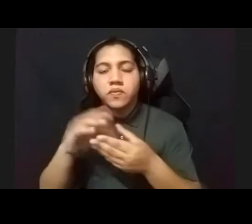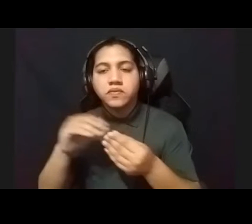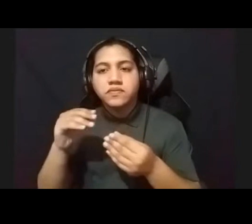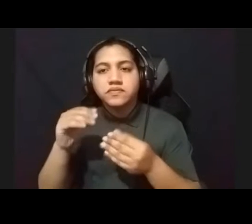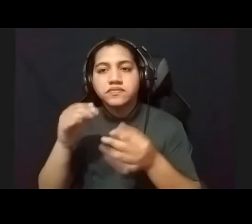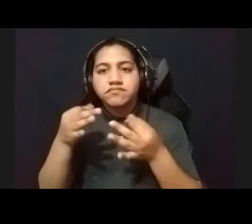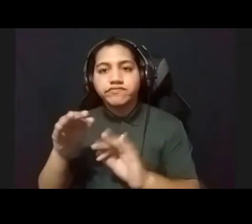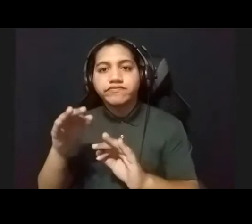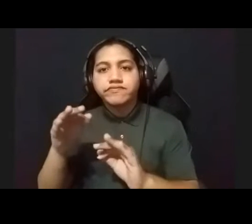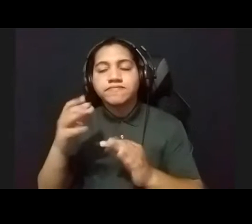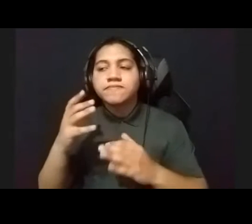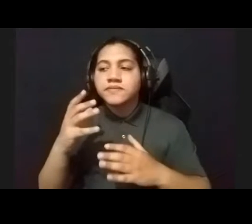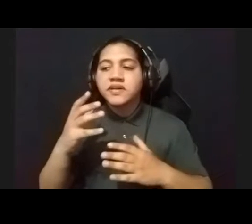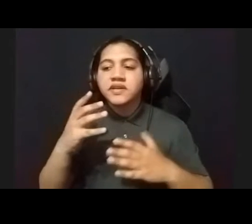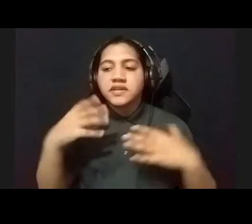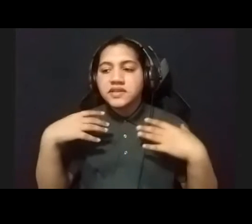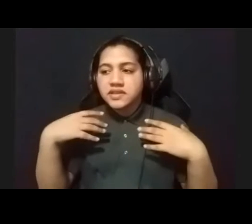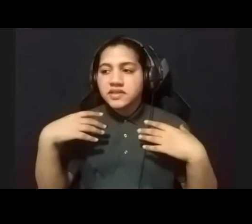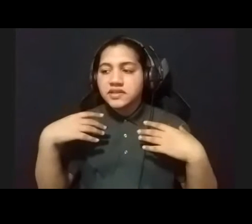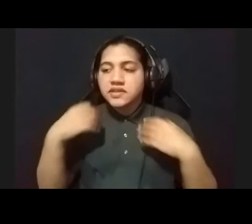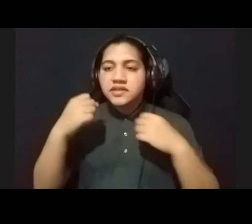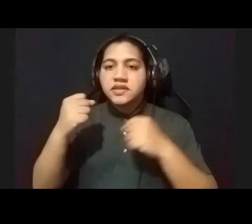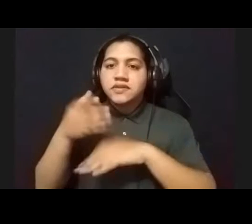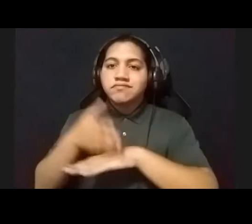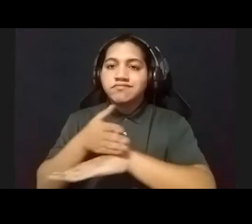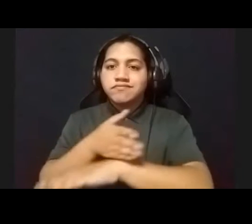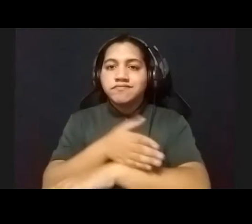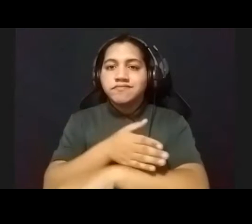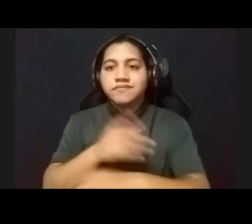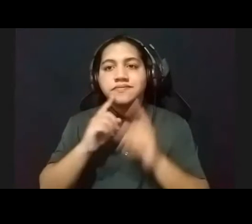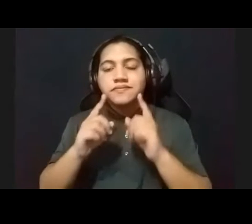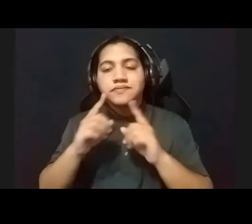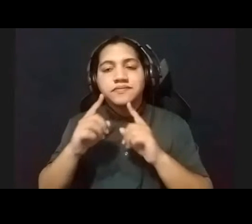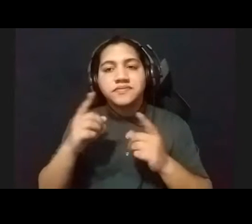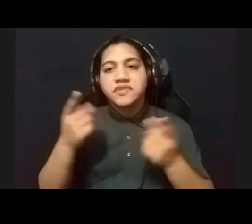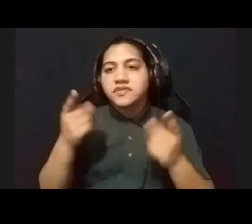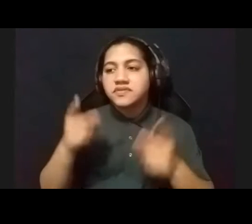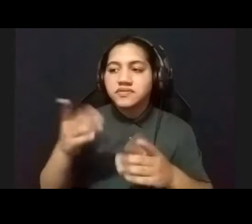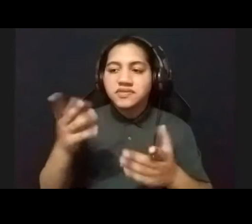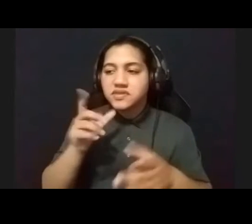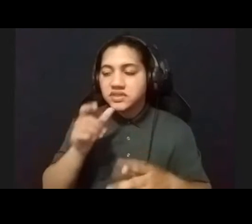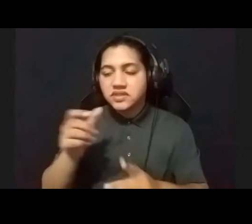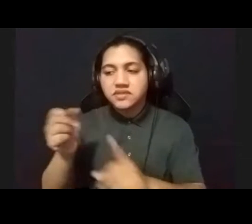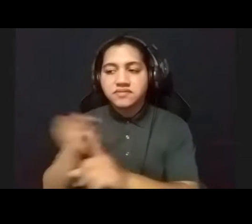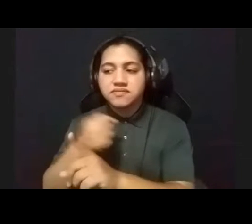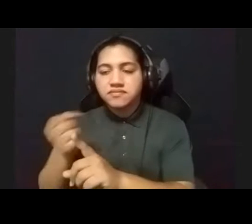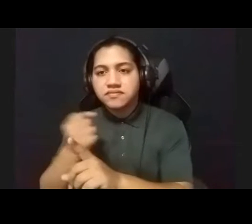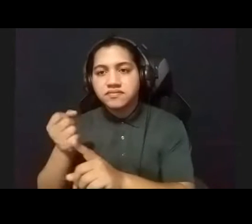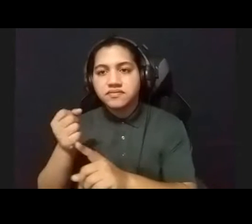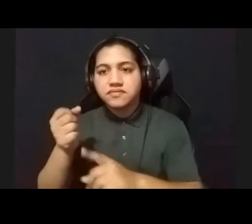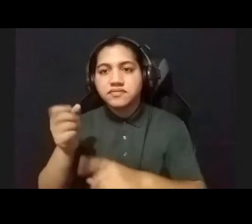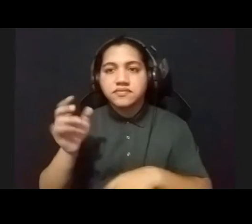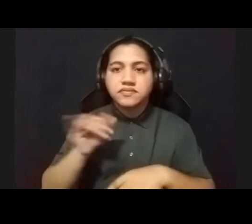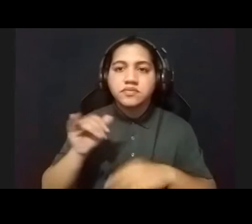de sanación para poder dialogar sobre lo que había pasado, sobre quién te había pegado. Pero también